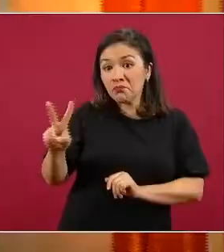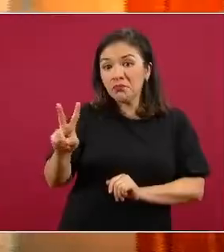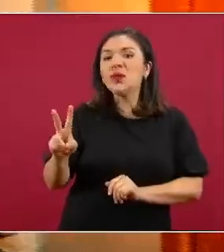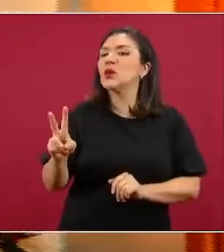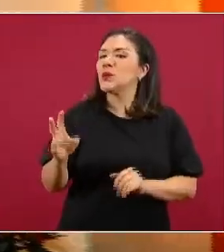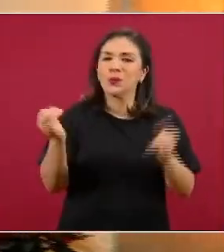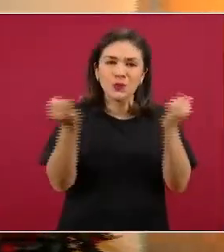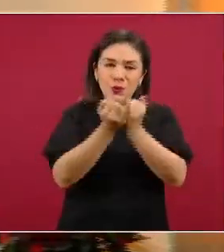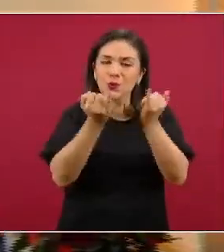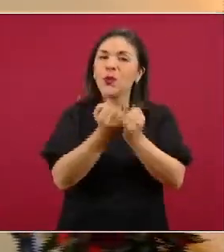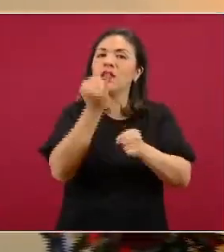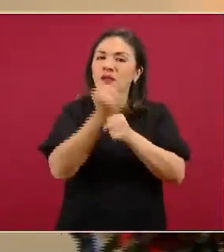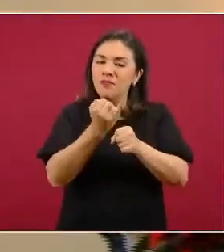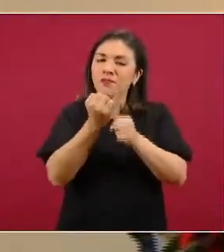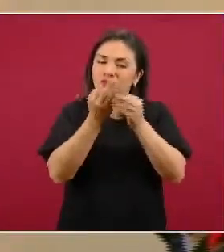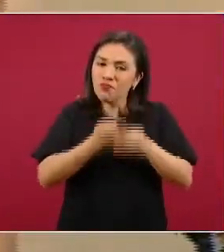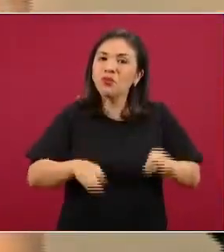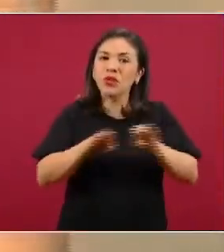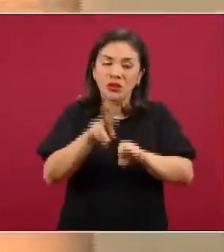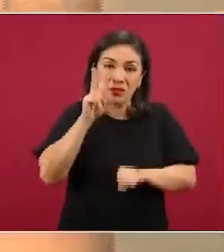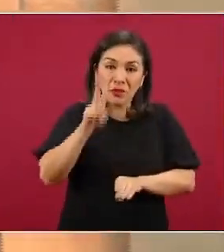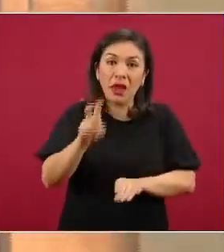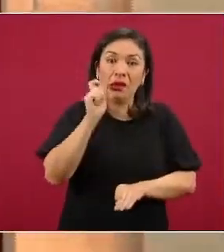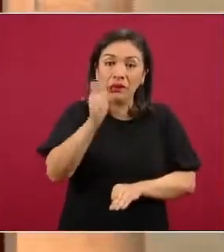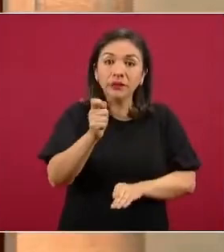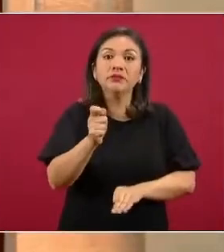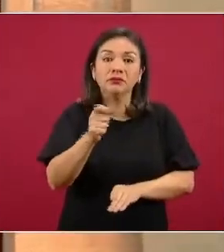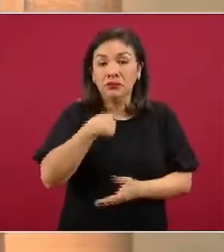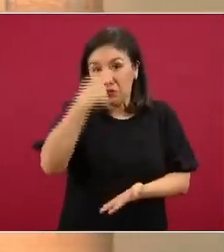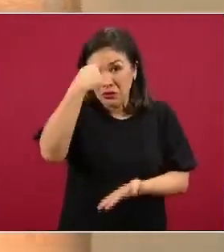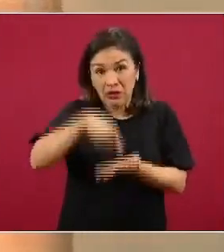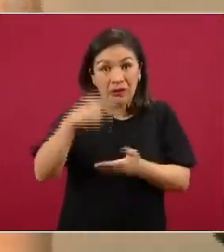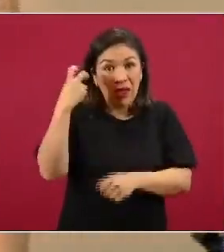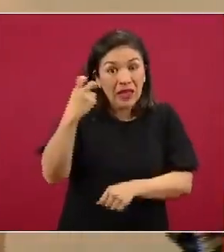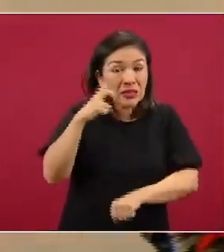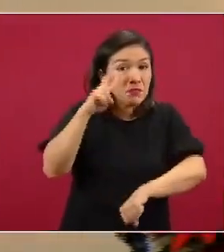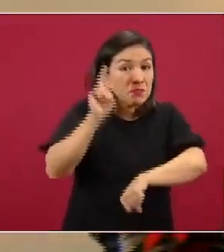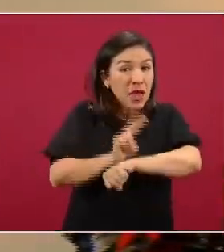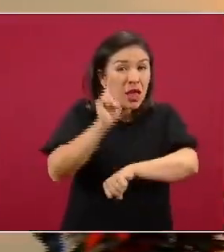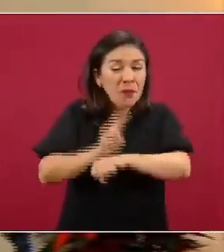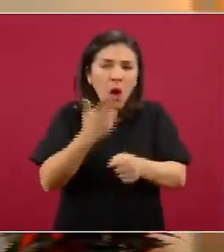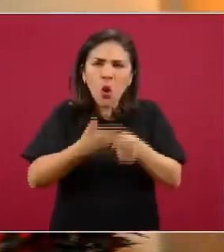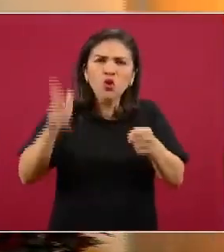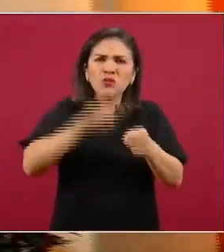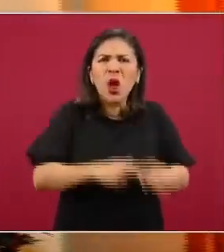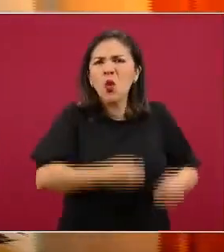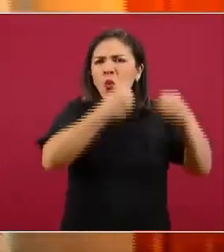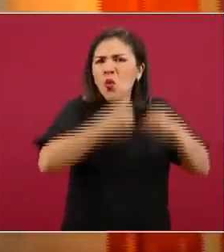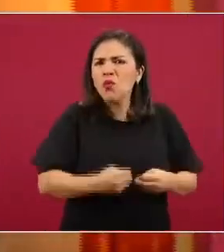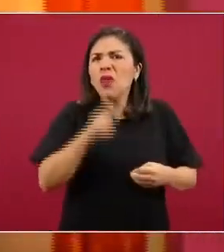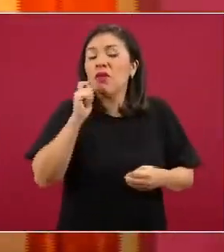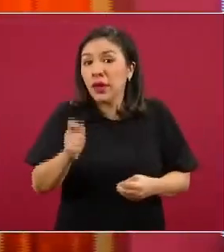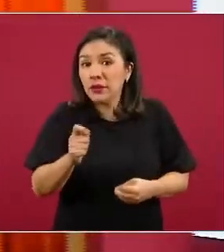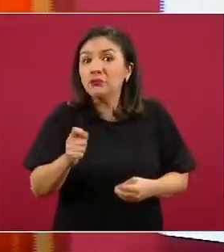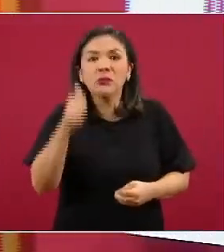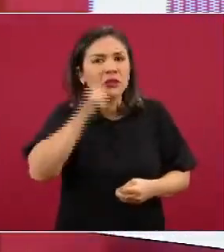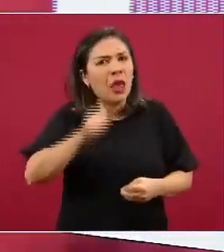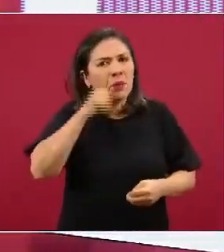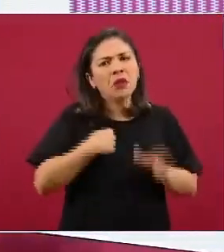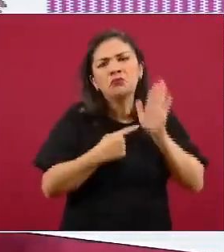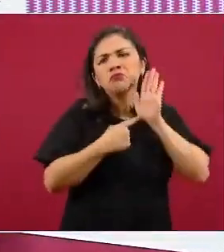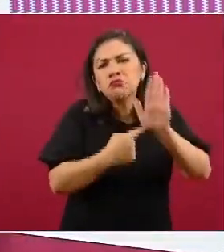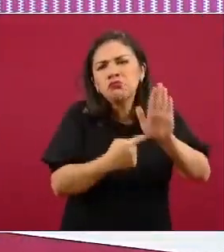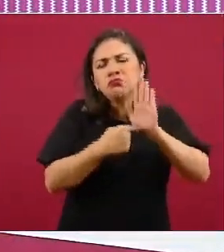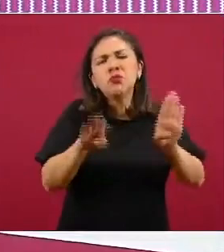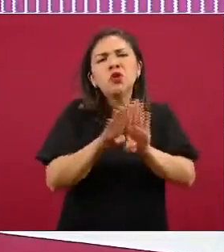También, esto es un dato muy importante, creemos que la vigilancia de la ocupación hospitalaria, que la reflejamos en cuanto